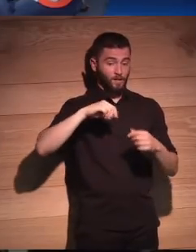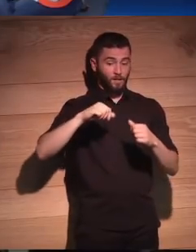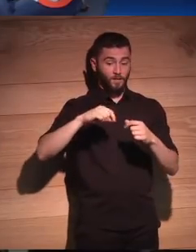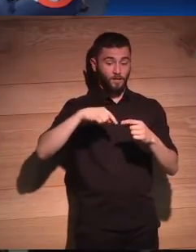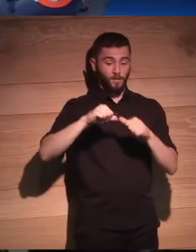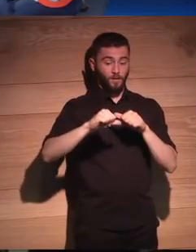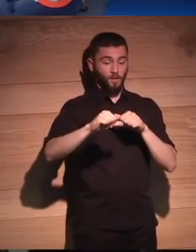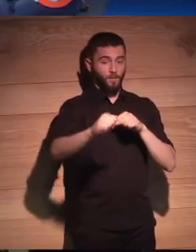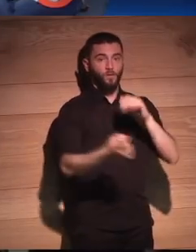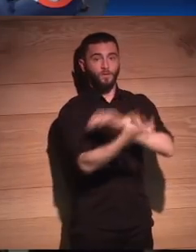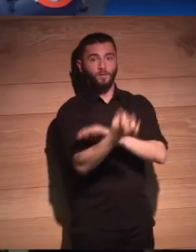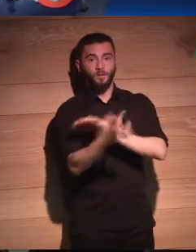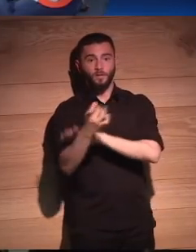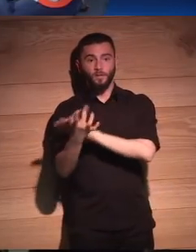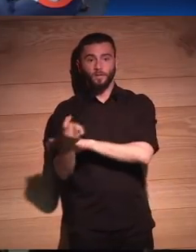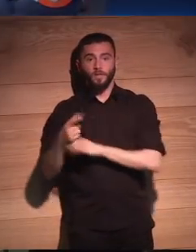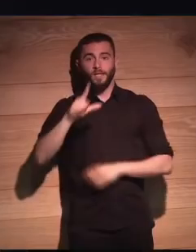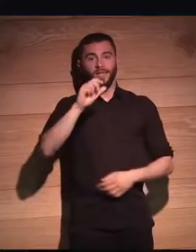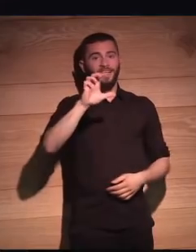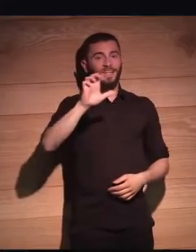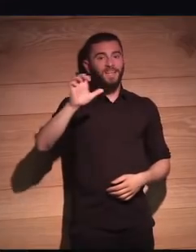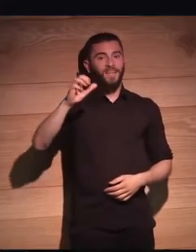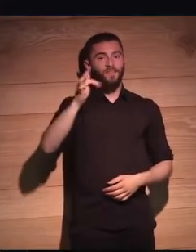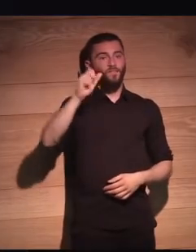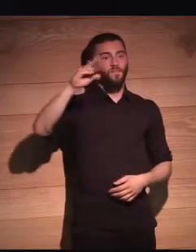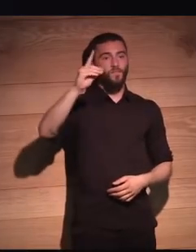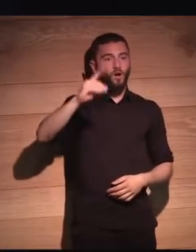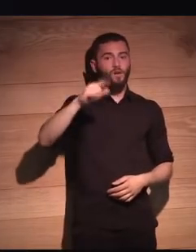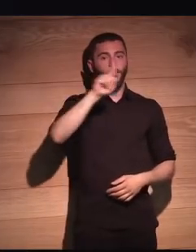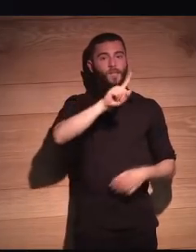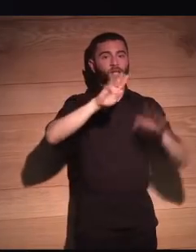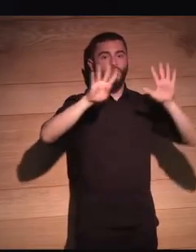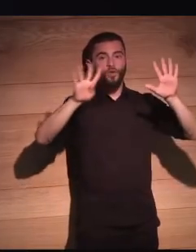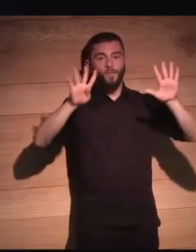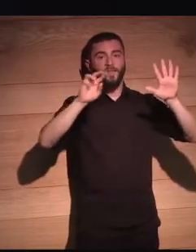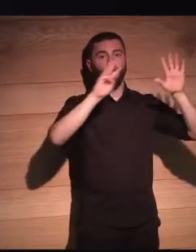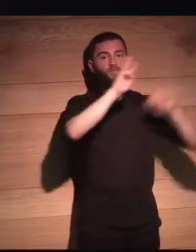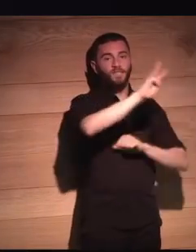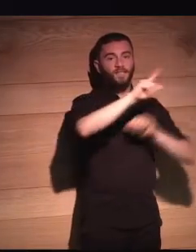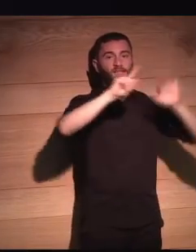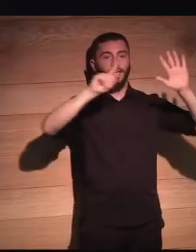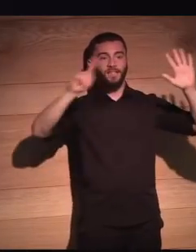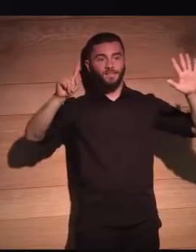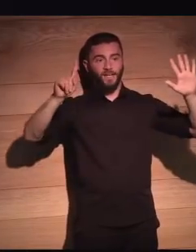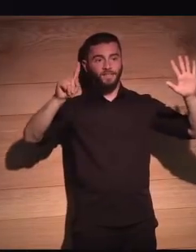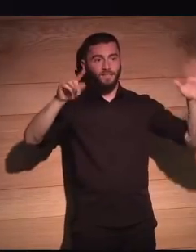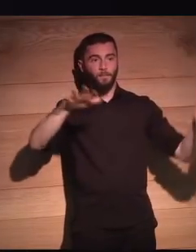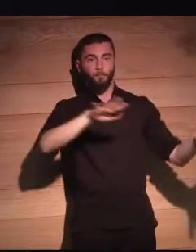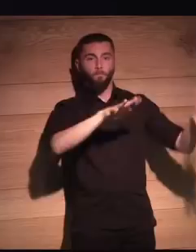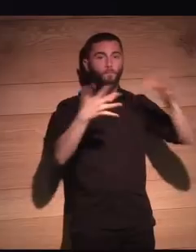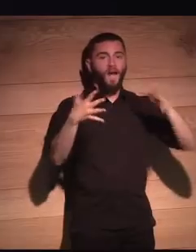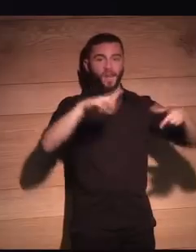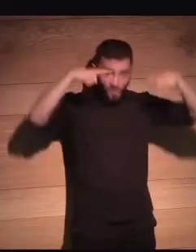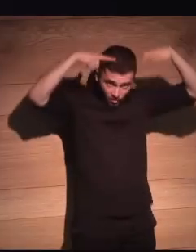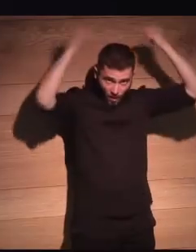Phantom de Lee Falk el primer superhéroe en cómic en 1936, interrogante, y es muy parecido a Batman.